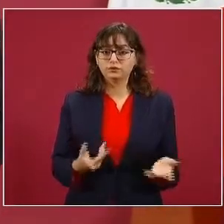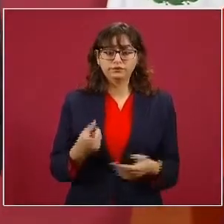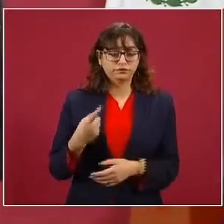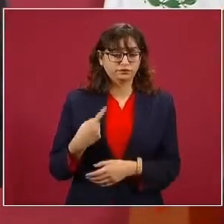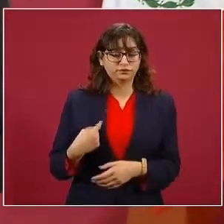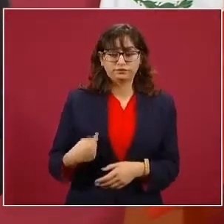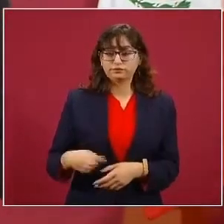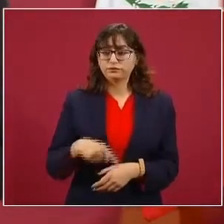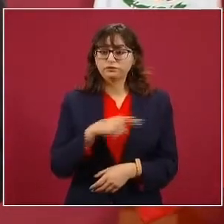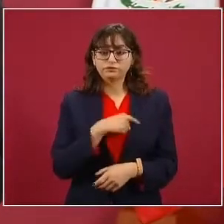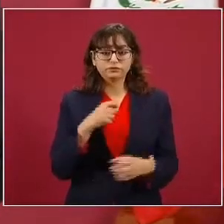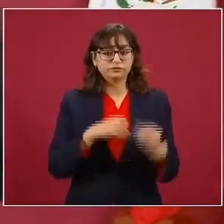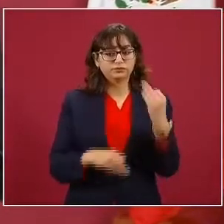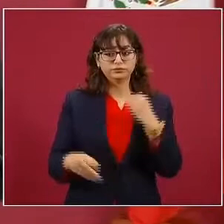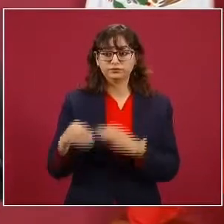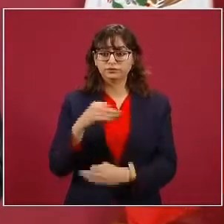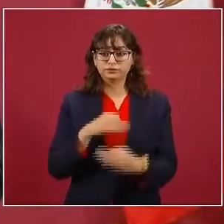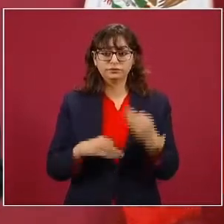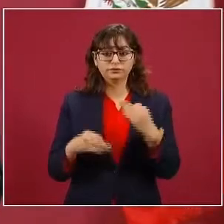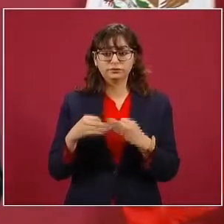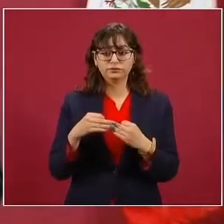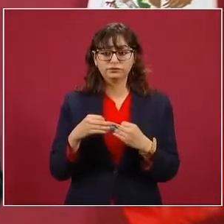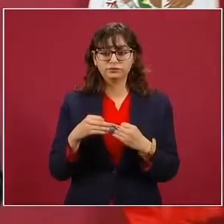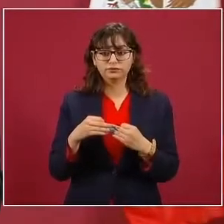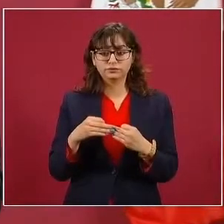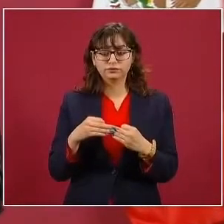seguimos todos